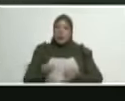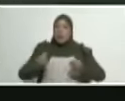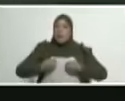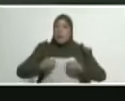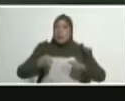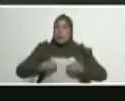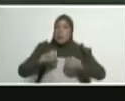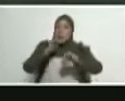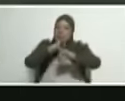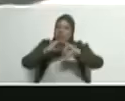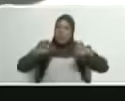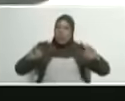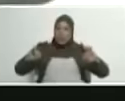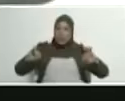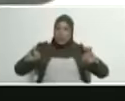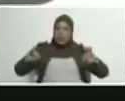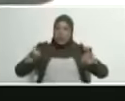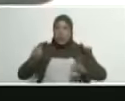viva la independencia!